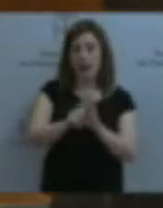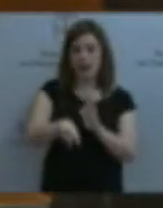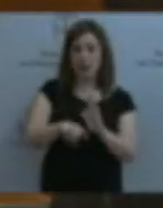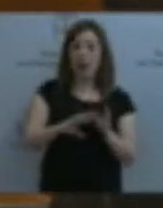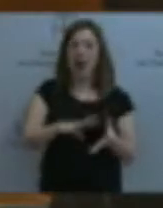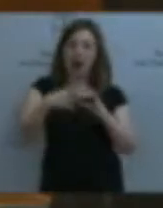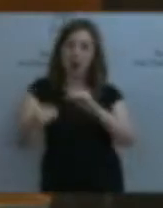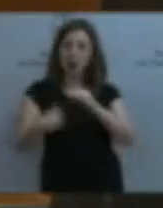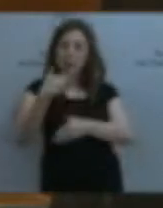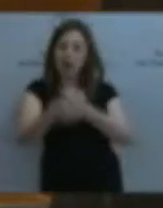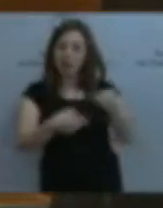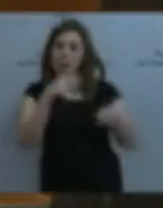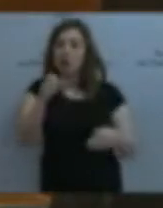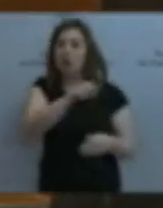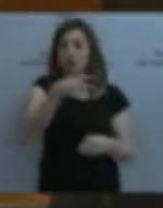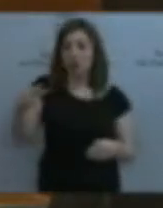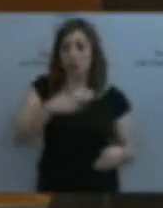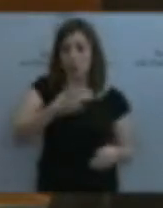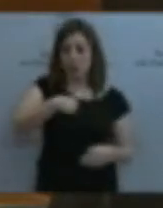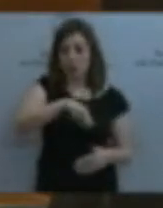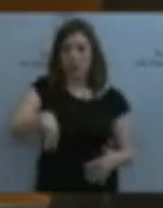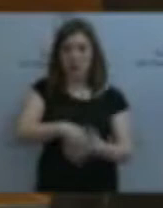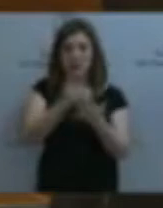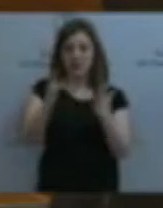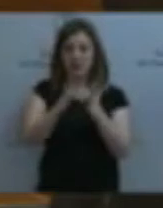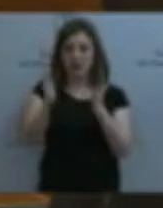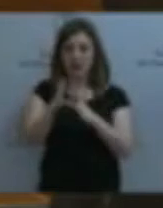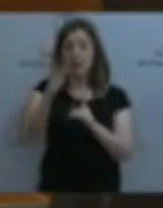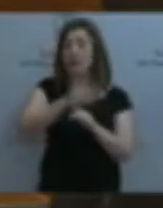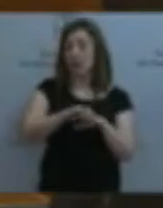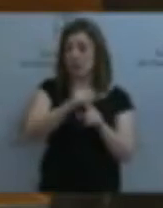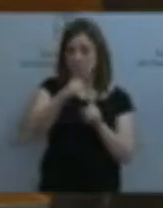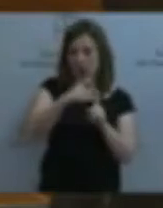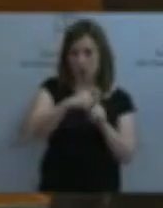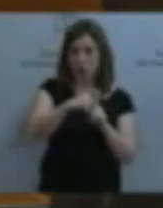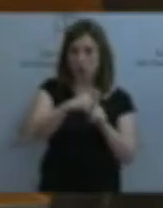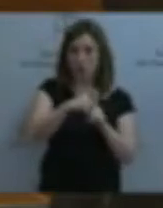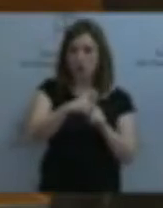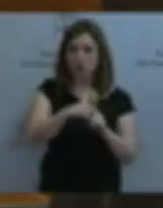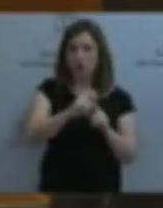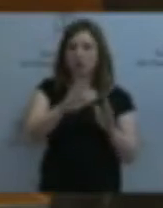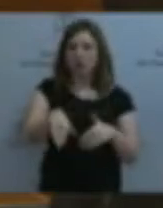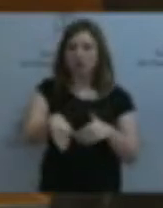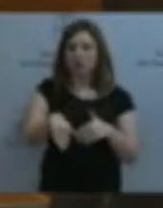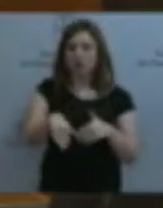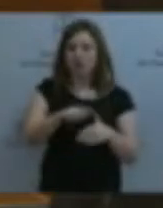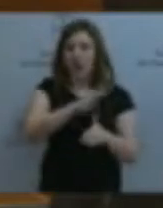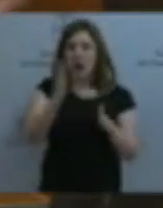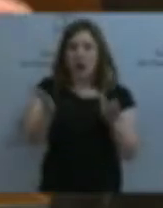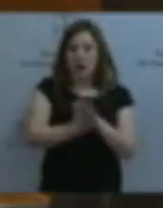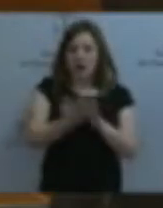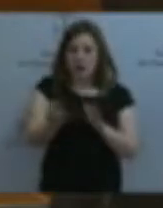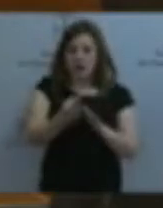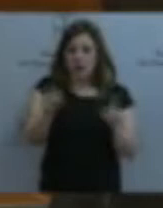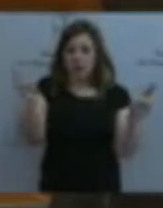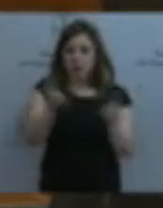procedimiento, por una resolución nuestra de 17 de mayo, pues se optó por archivar la